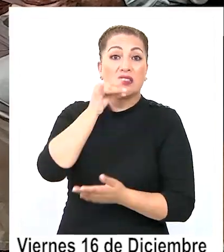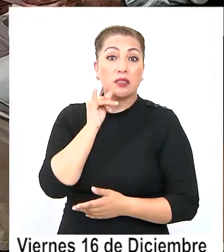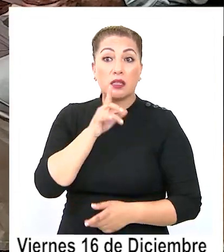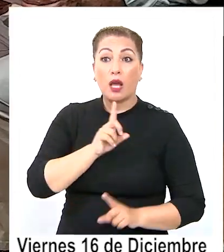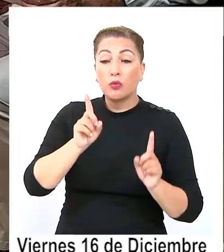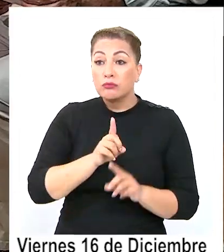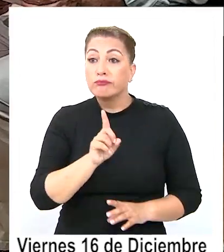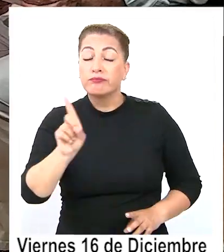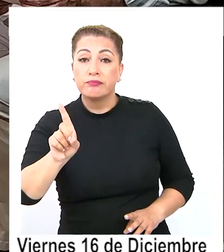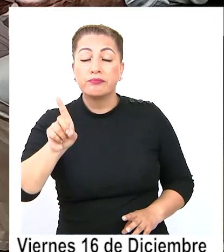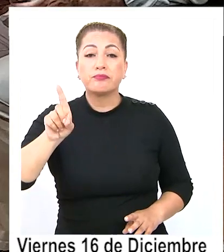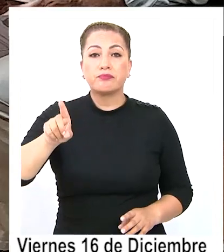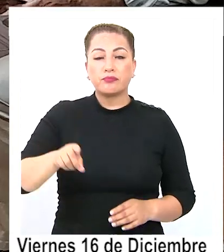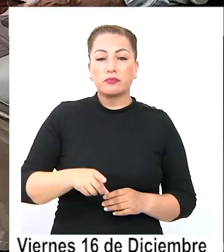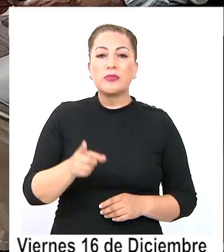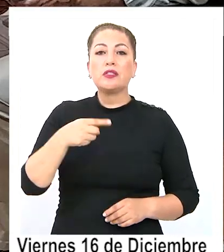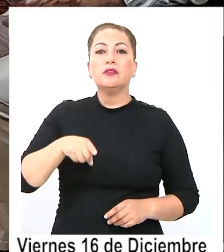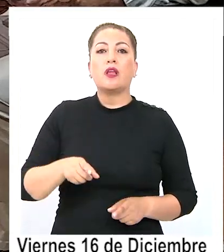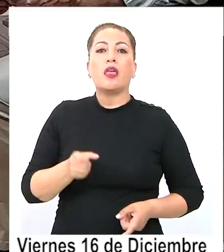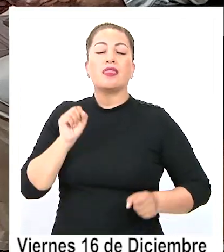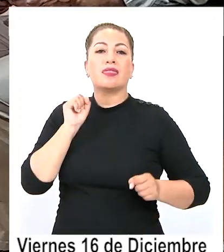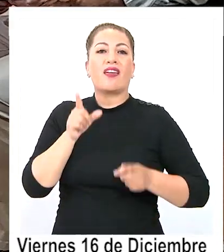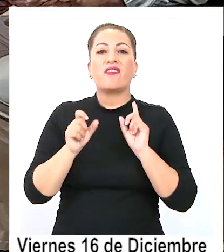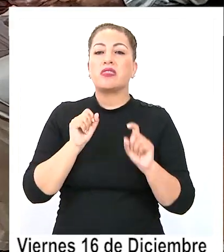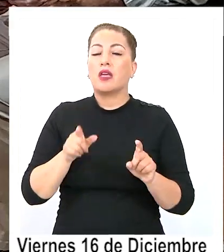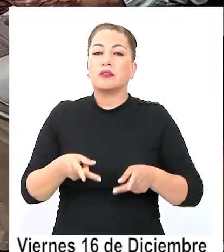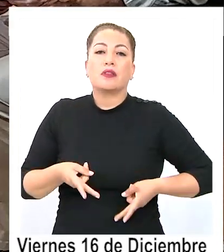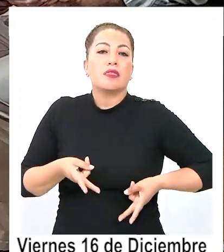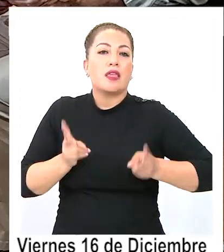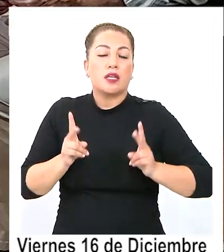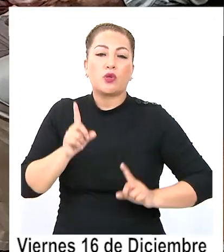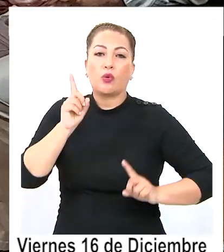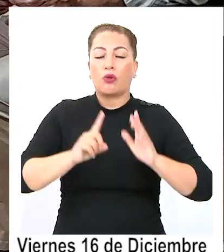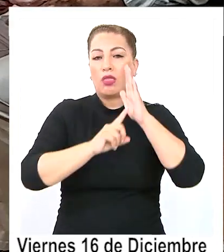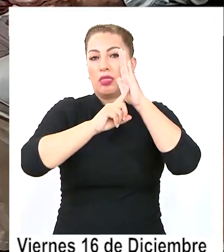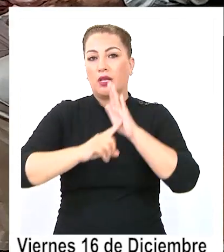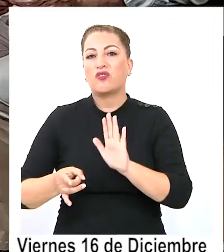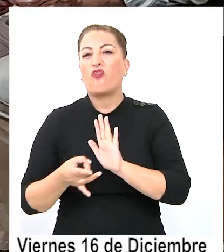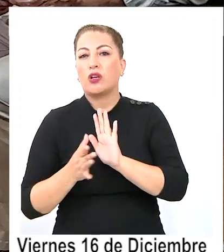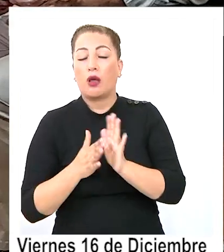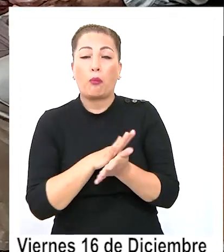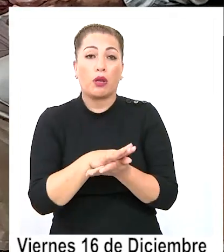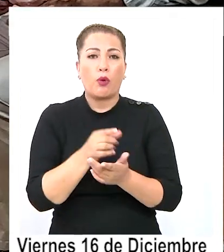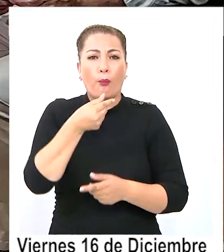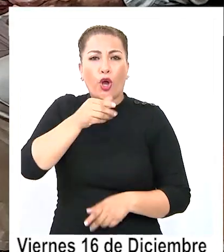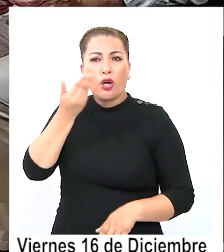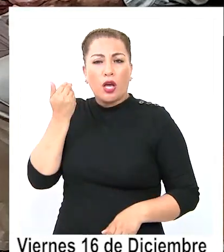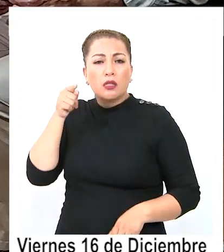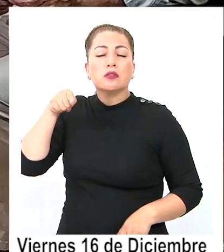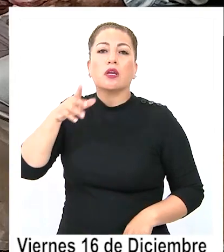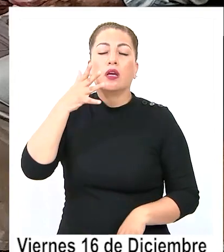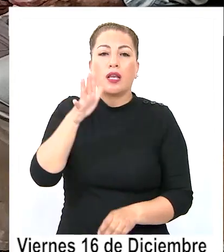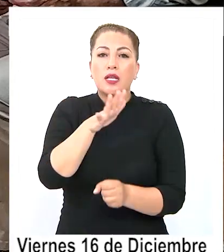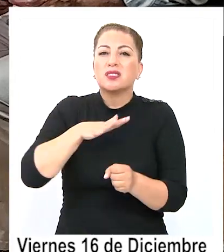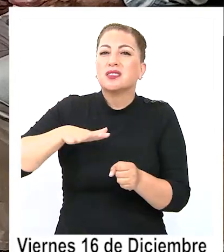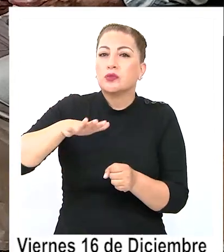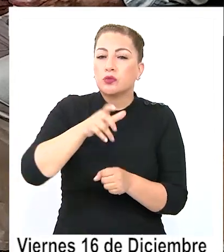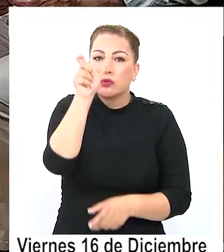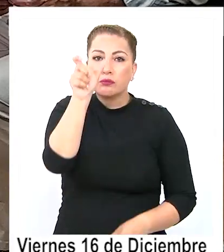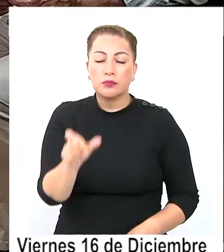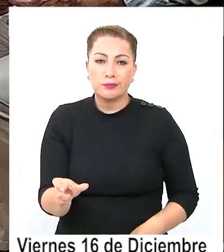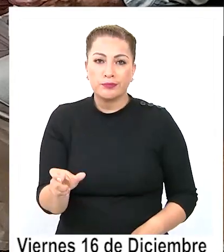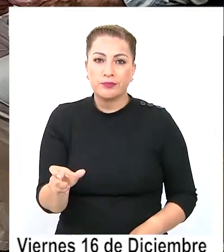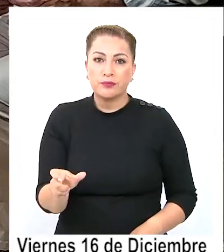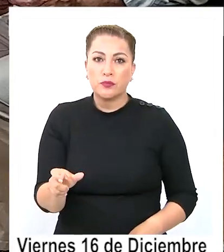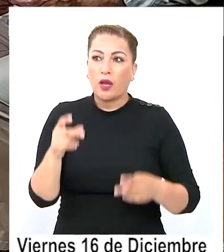Iquique para poder defender los derechos de personas que han sido vulneradas en sus derechos. Por ejemplo, hace poco está el caso de una persona